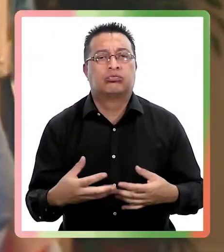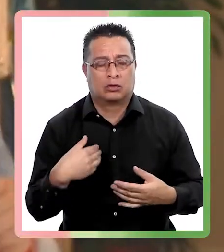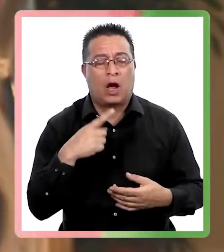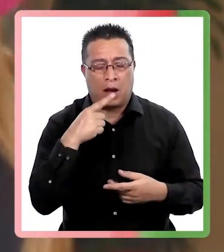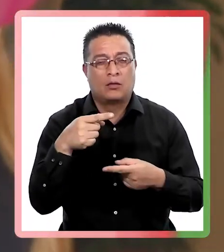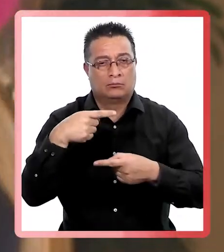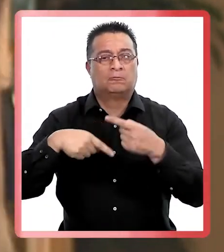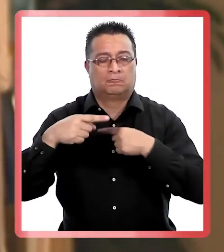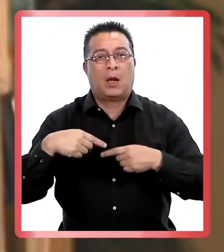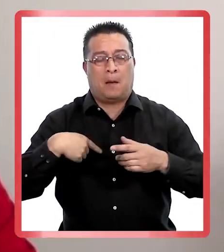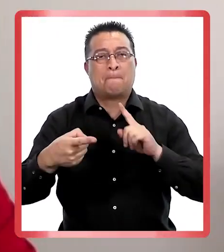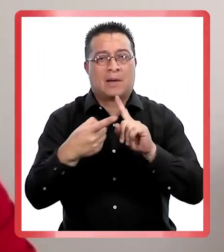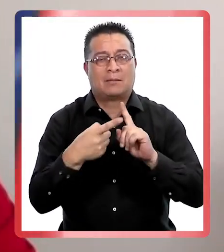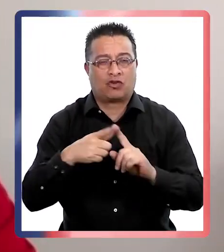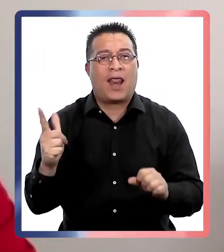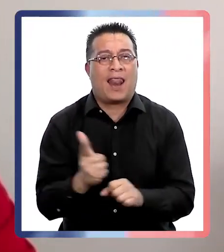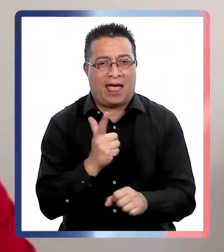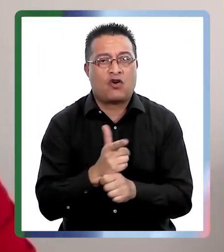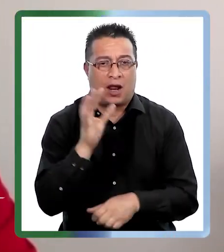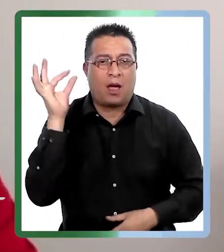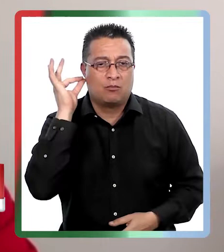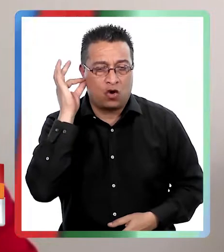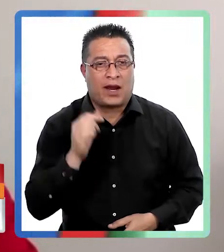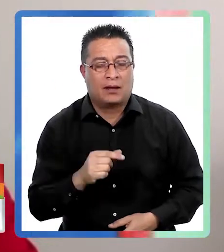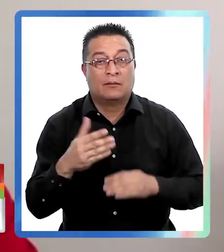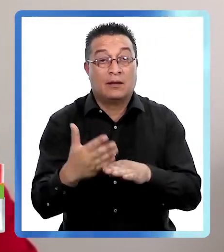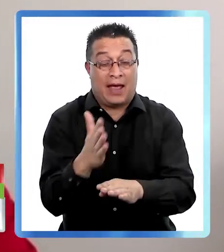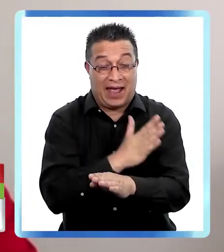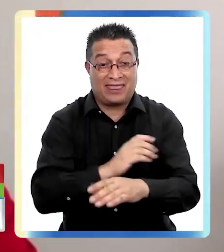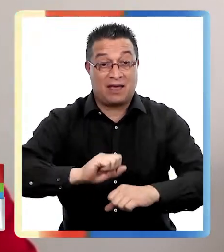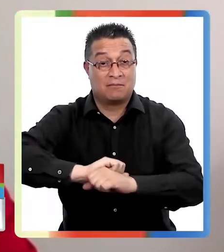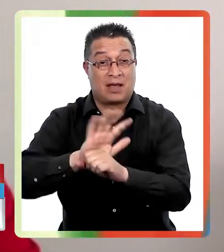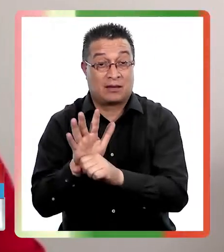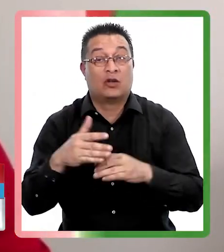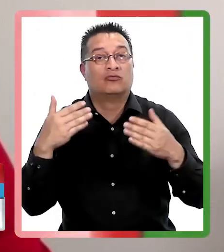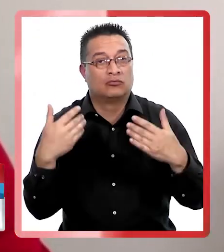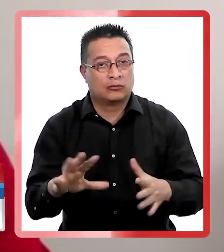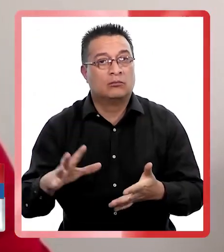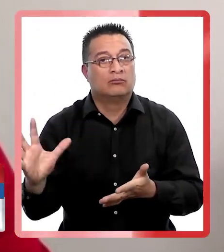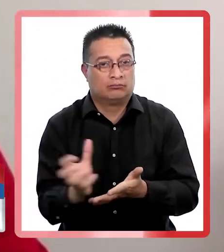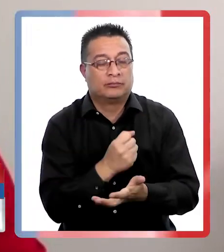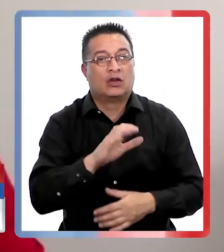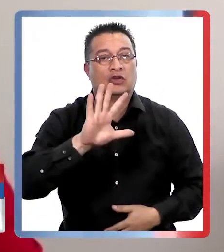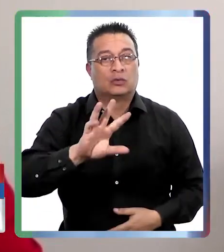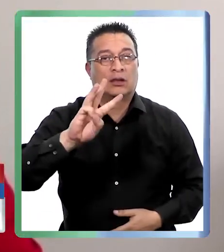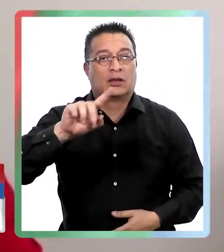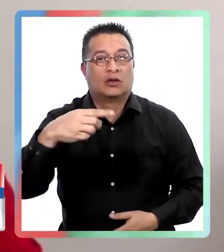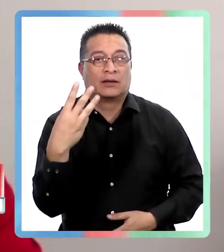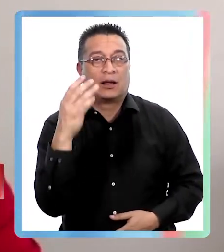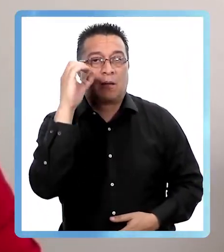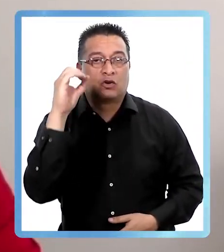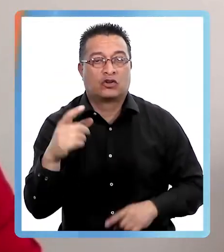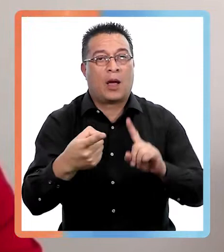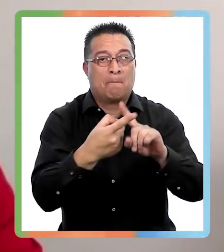indica el retroceso en la participación laboral de las mujeres. Tú sabes que antes de la pandemia habíamos alcanzado el